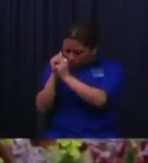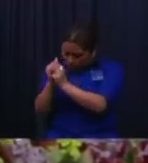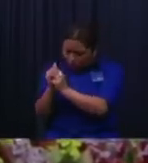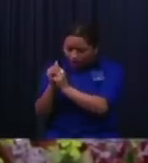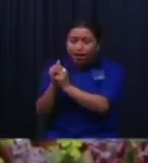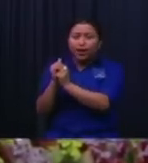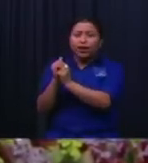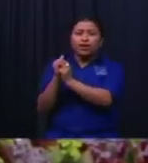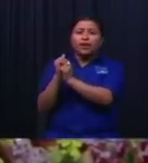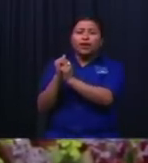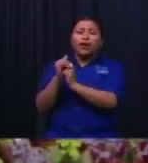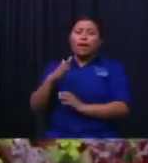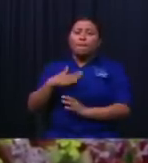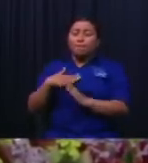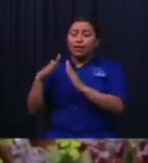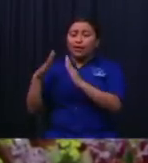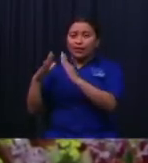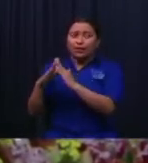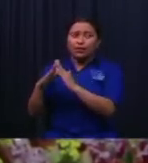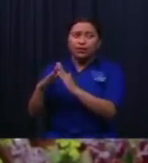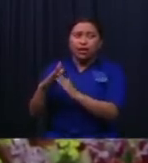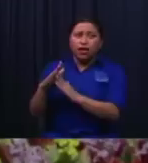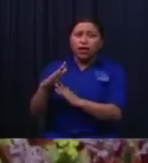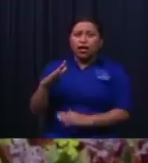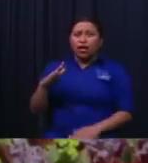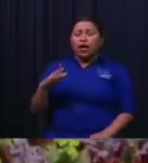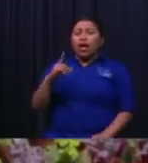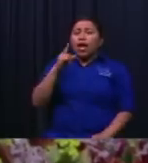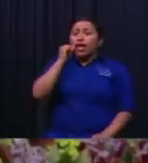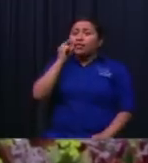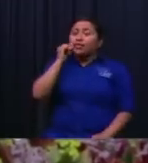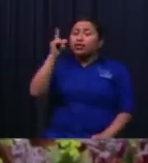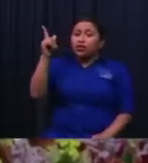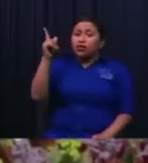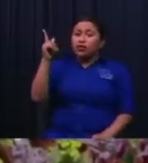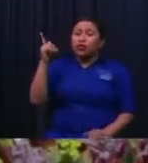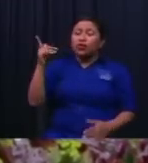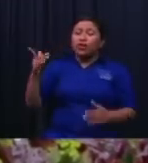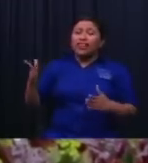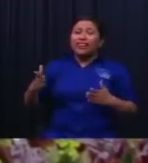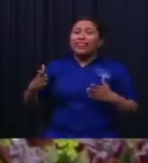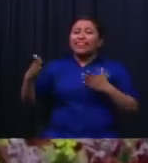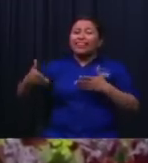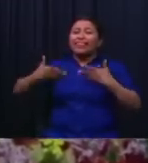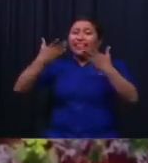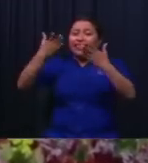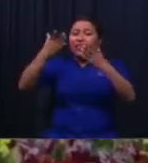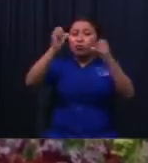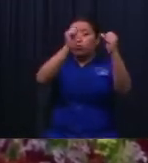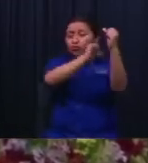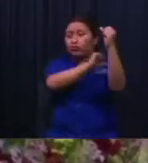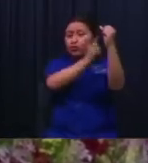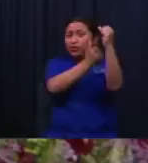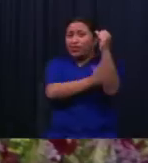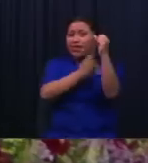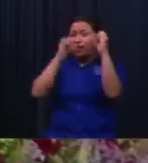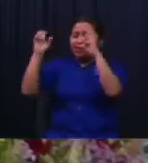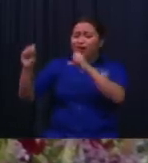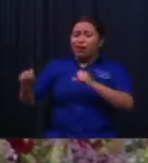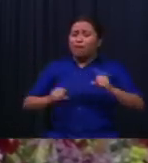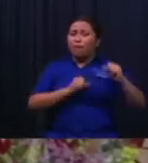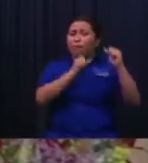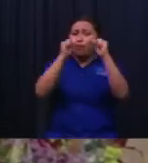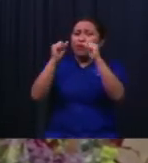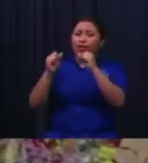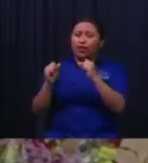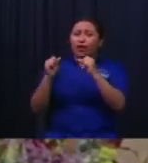todos a que va. No, hermano. Dios te ha dado autoridad. Dios te ha dado el poder, hermano. Dios te ha dado esa